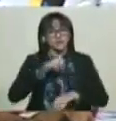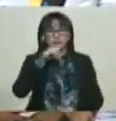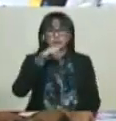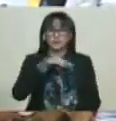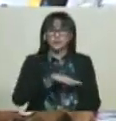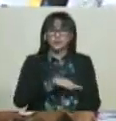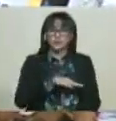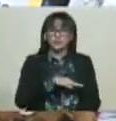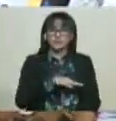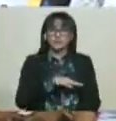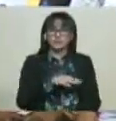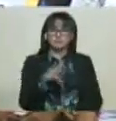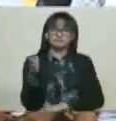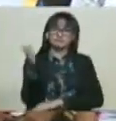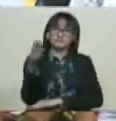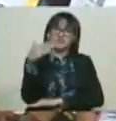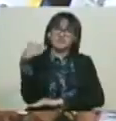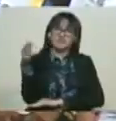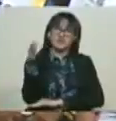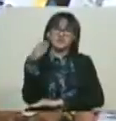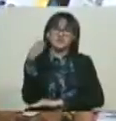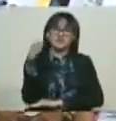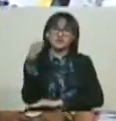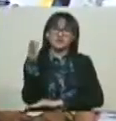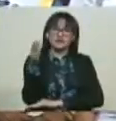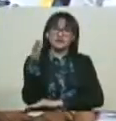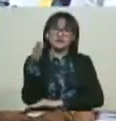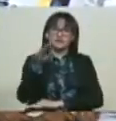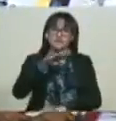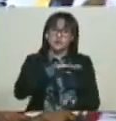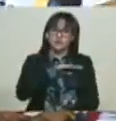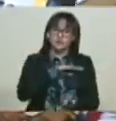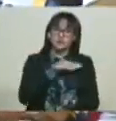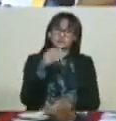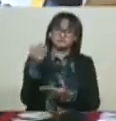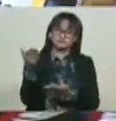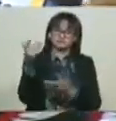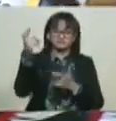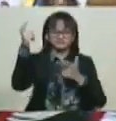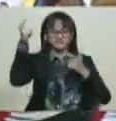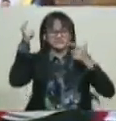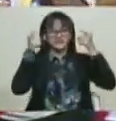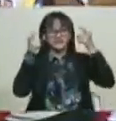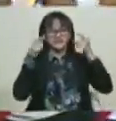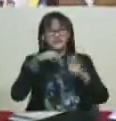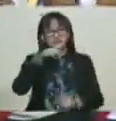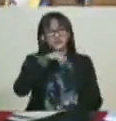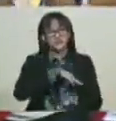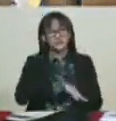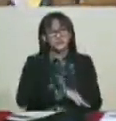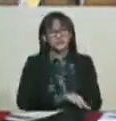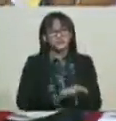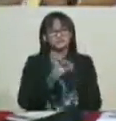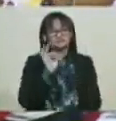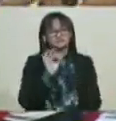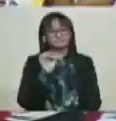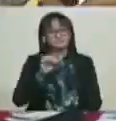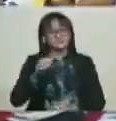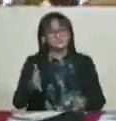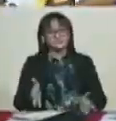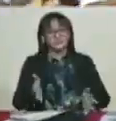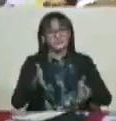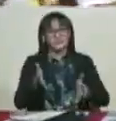llevamos la bandera y el legado del comandante hugo chávez fría por eso vamos a ganar